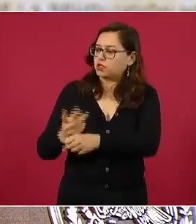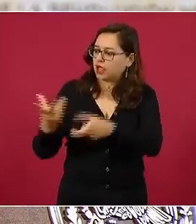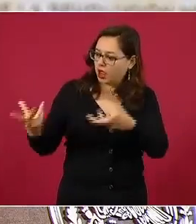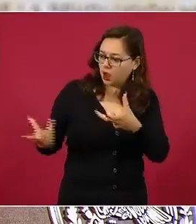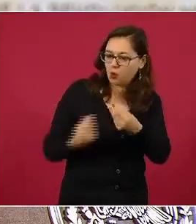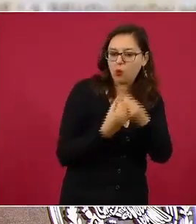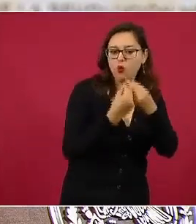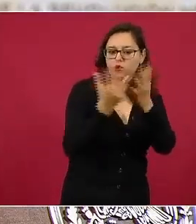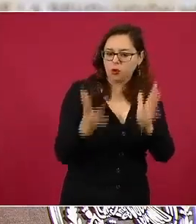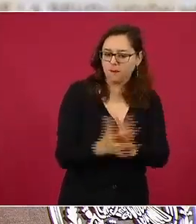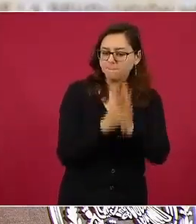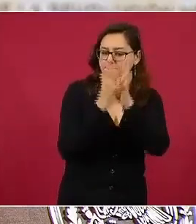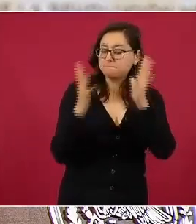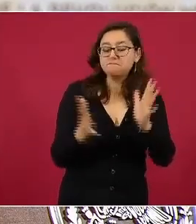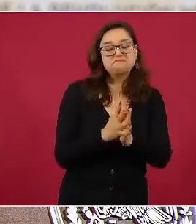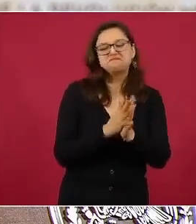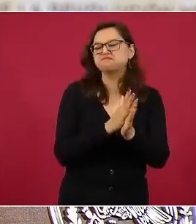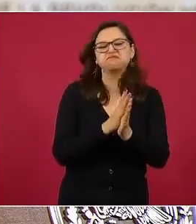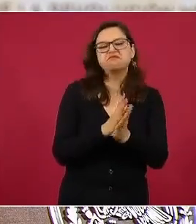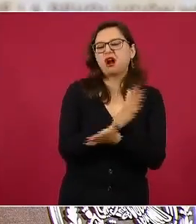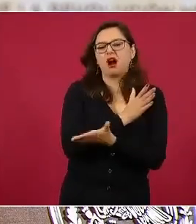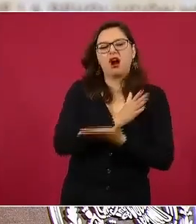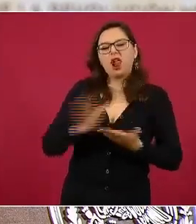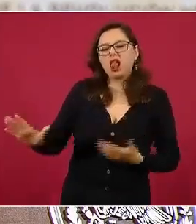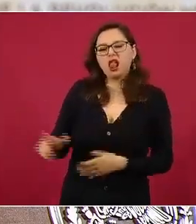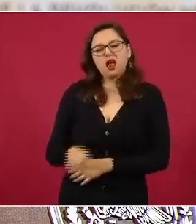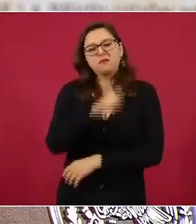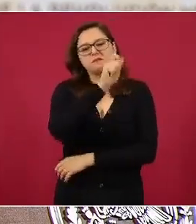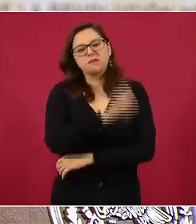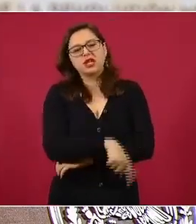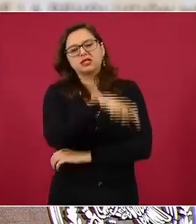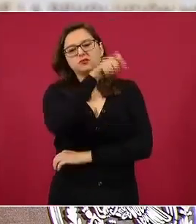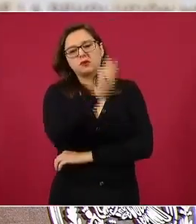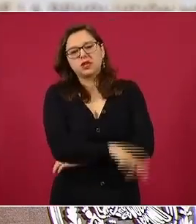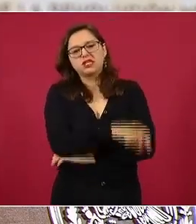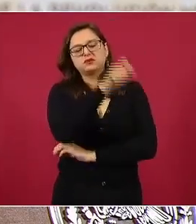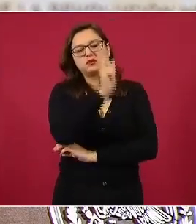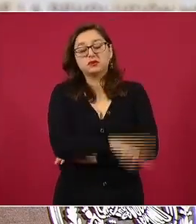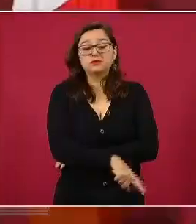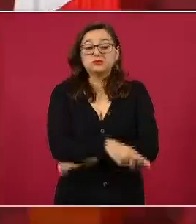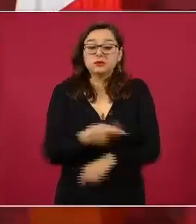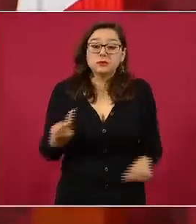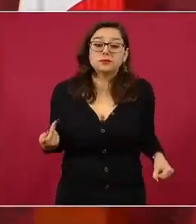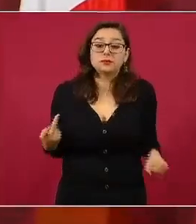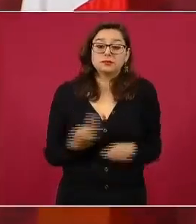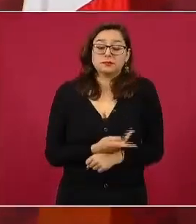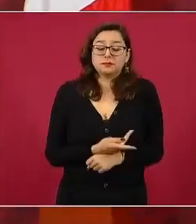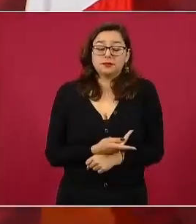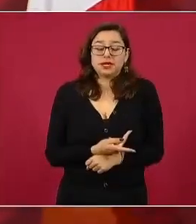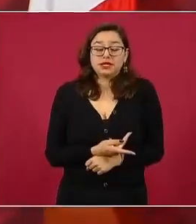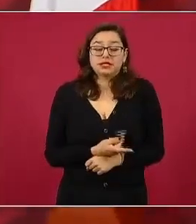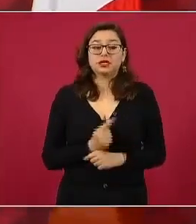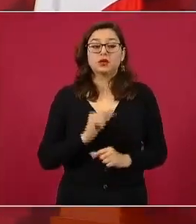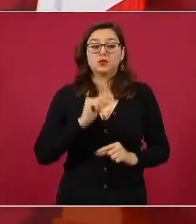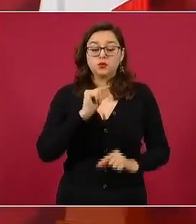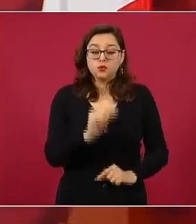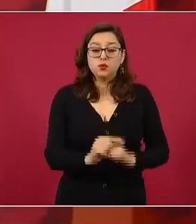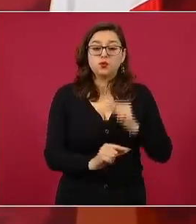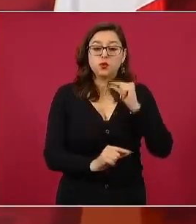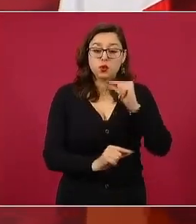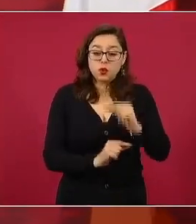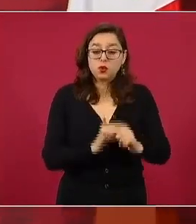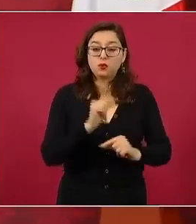nuevos que hay y siguen los mismos, pues cada vez van a